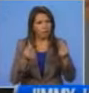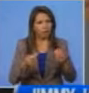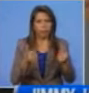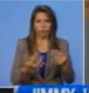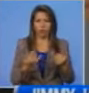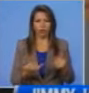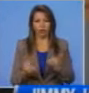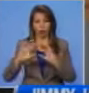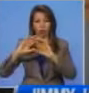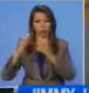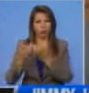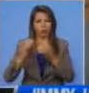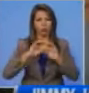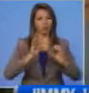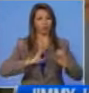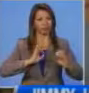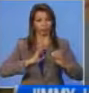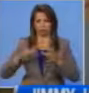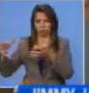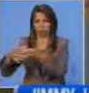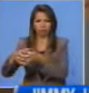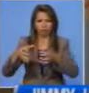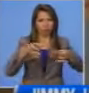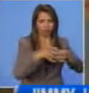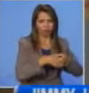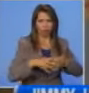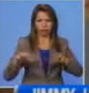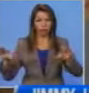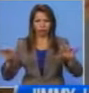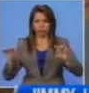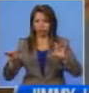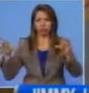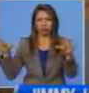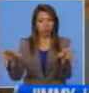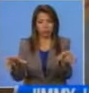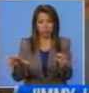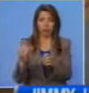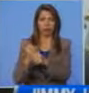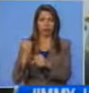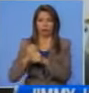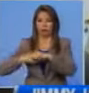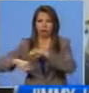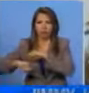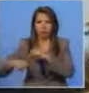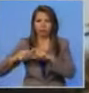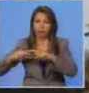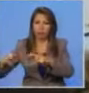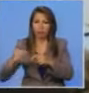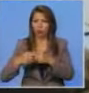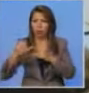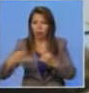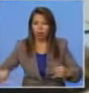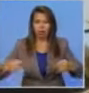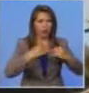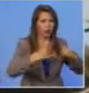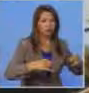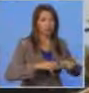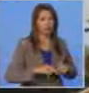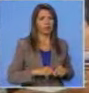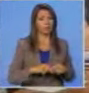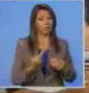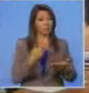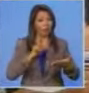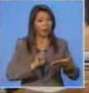de las comisiones técnicas que comenzarán su trabajo de manera inmediata. Una carta de intención que consta de 11